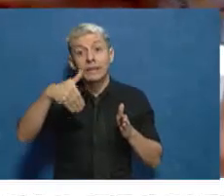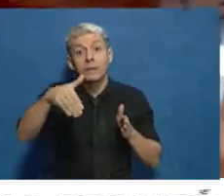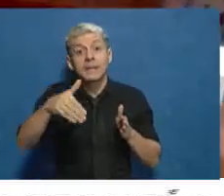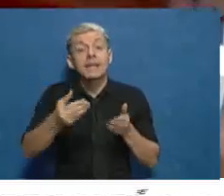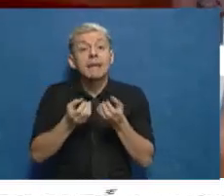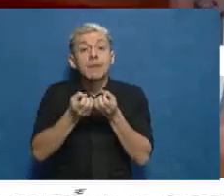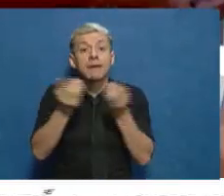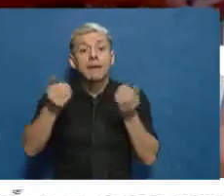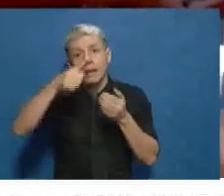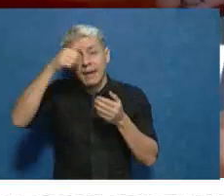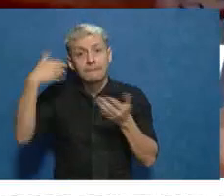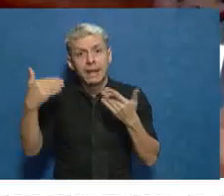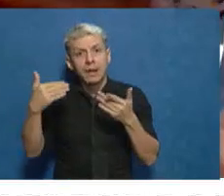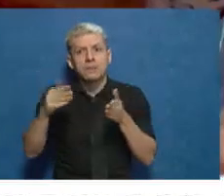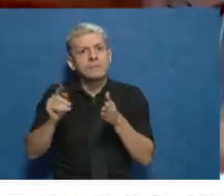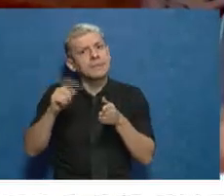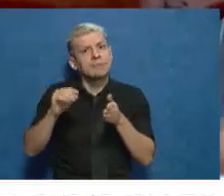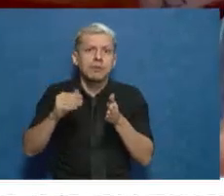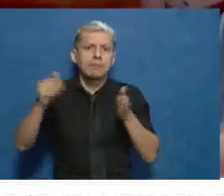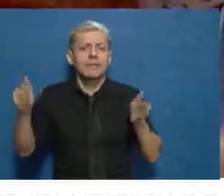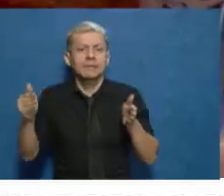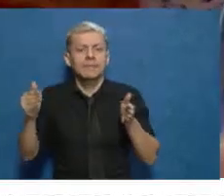verano. El último decreto vigente